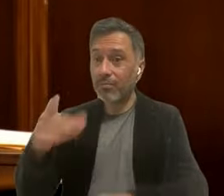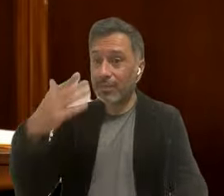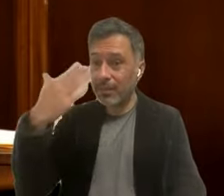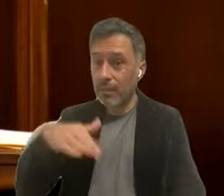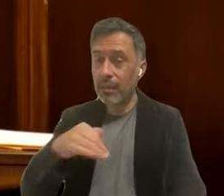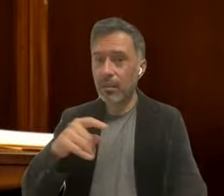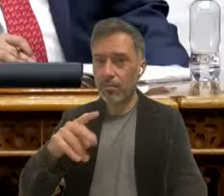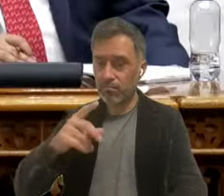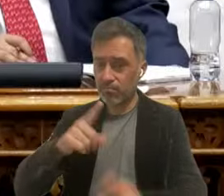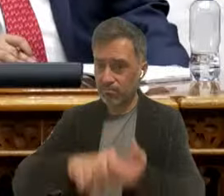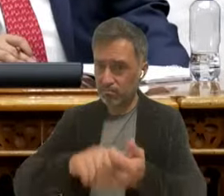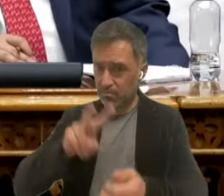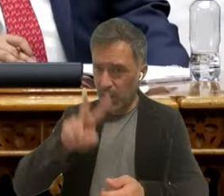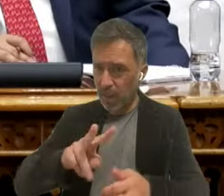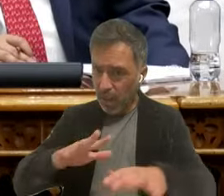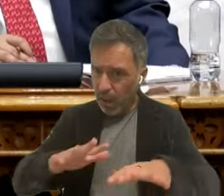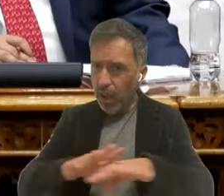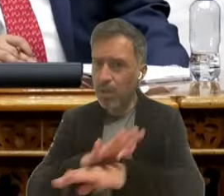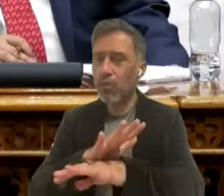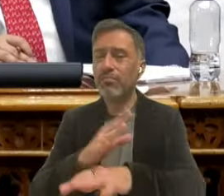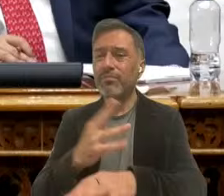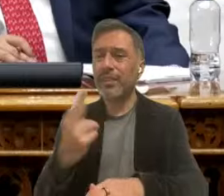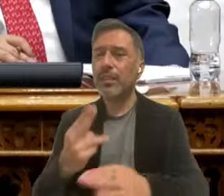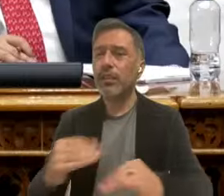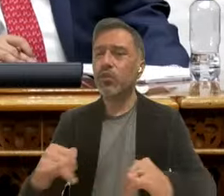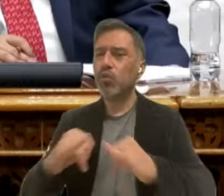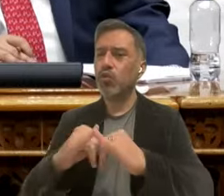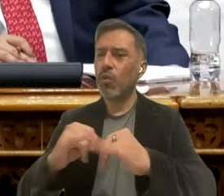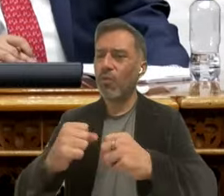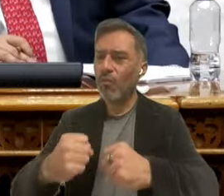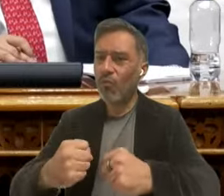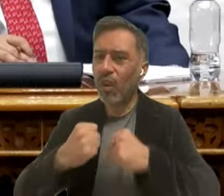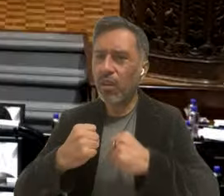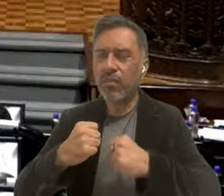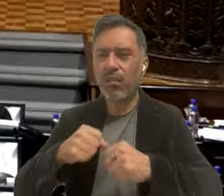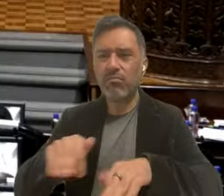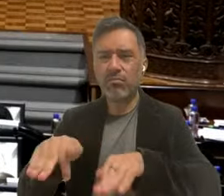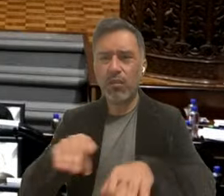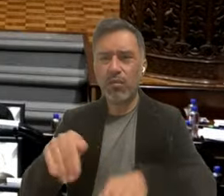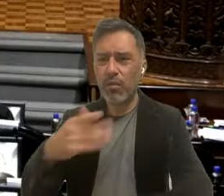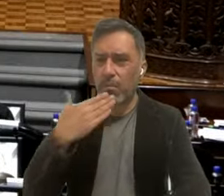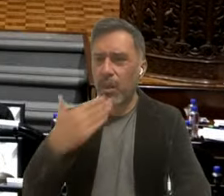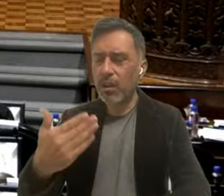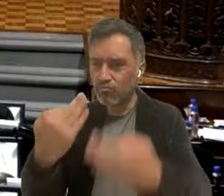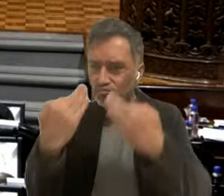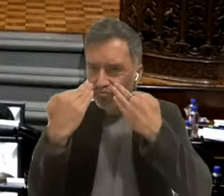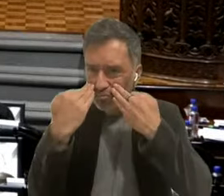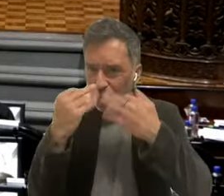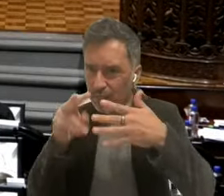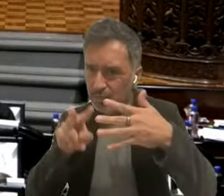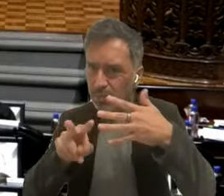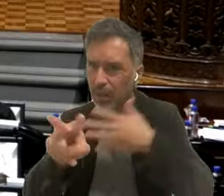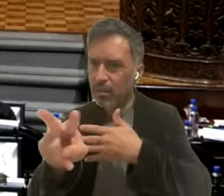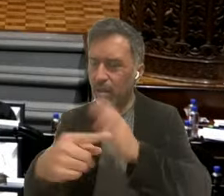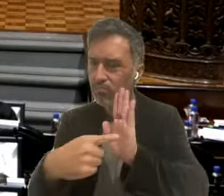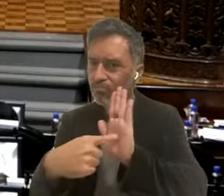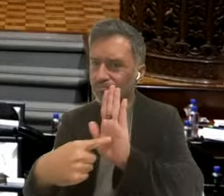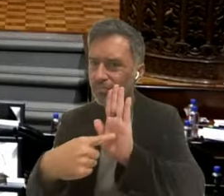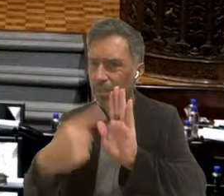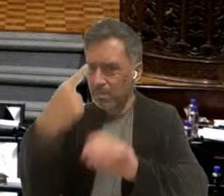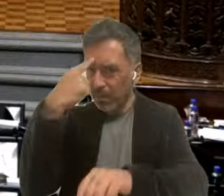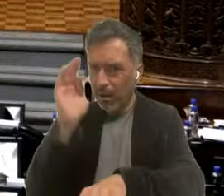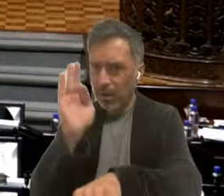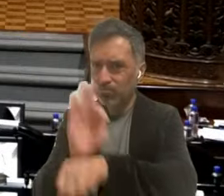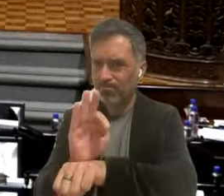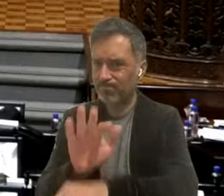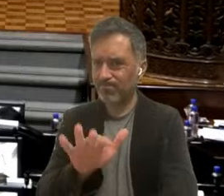sólidas, eficaces, transparentes, que trabajen realmente en beneficio de la ciudadanía. Por ello, se